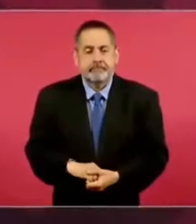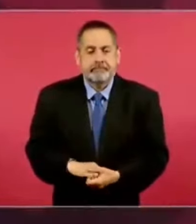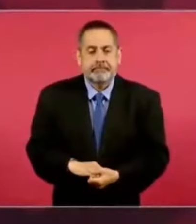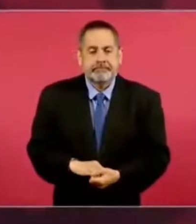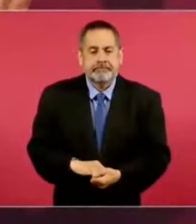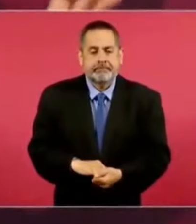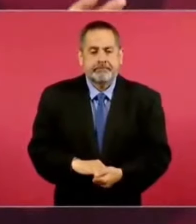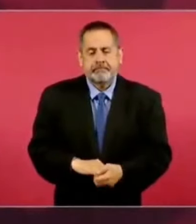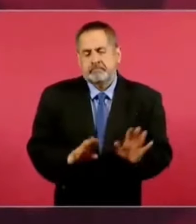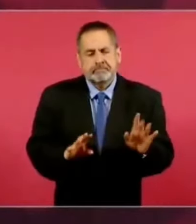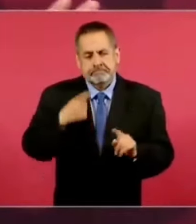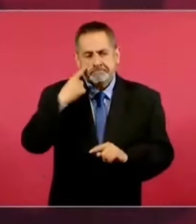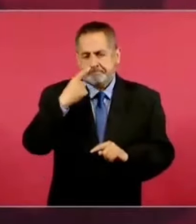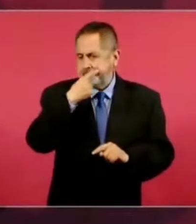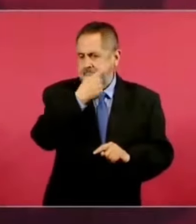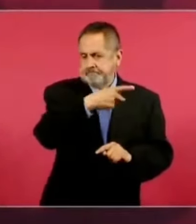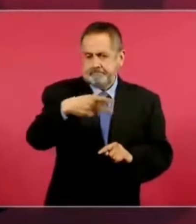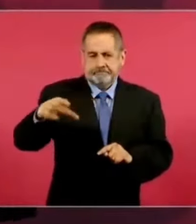Pero cada quien, ¿no?,